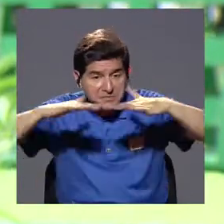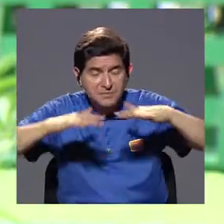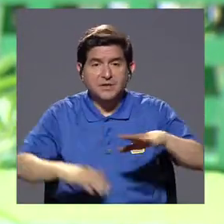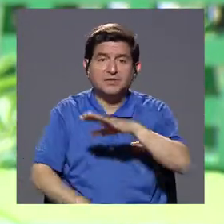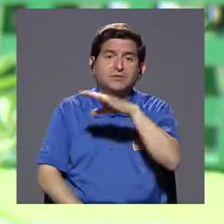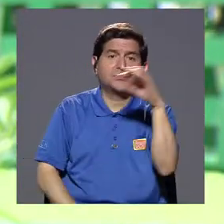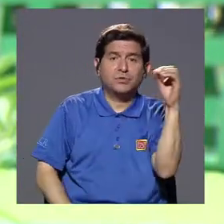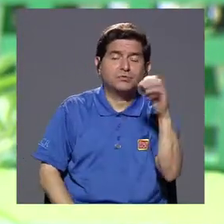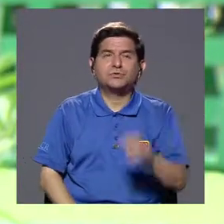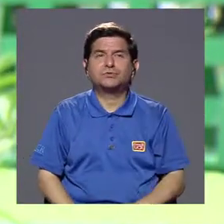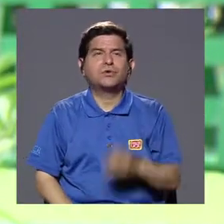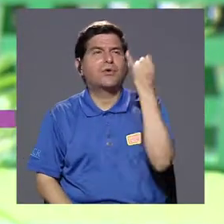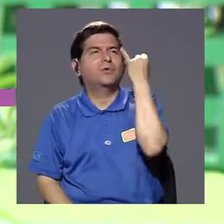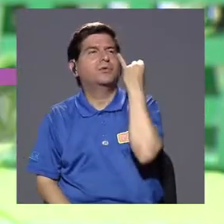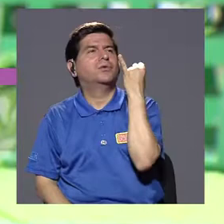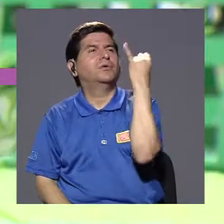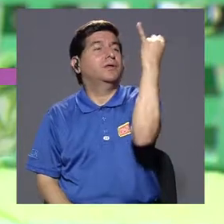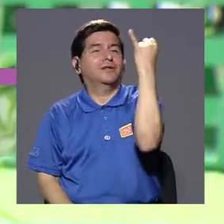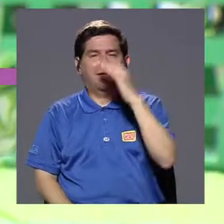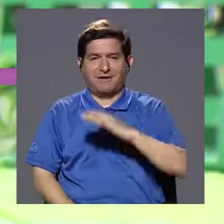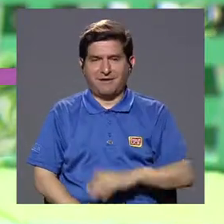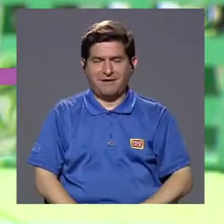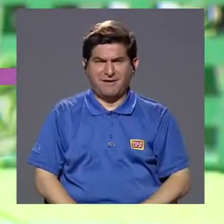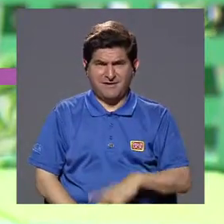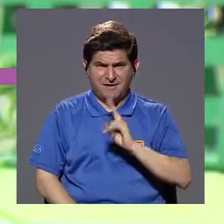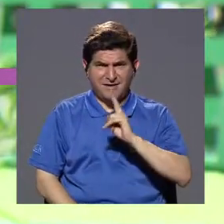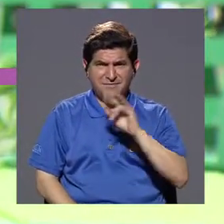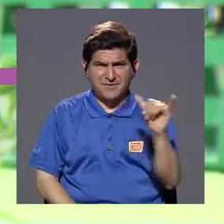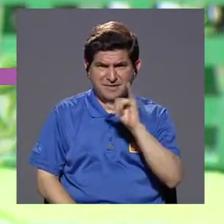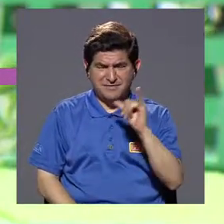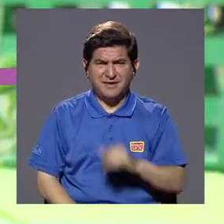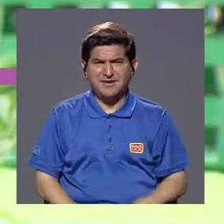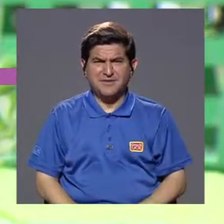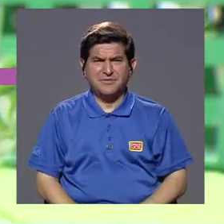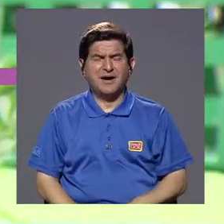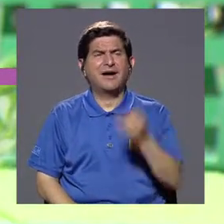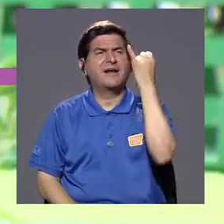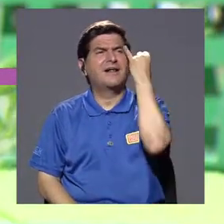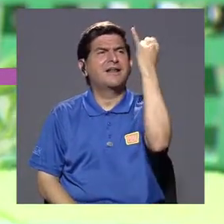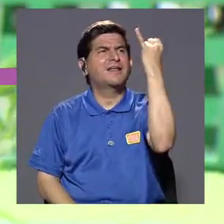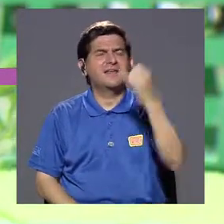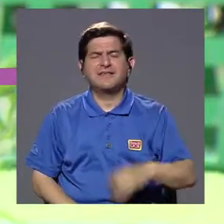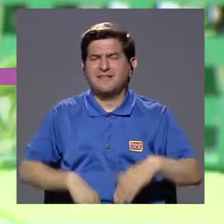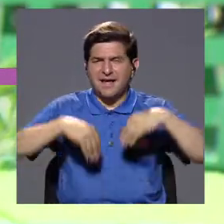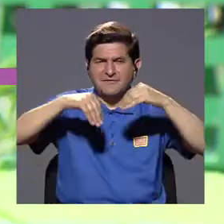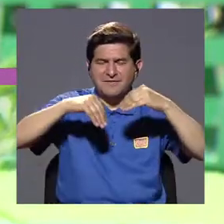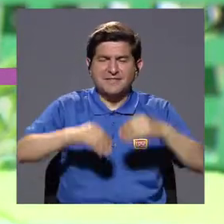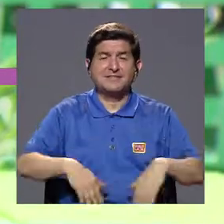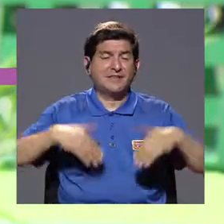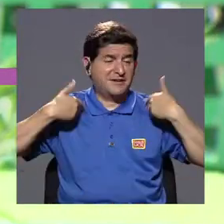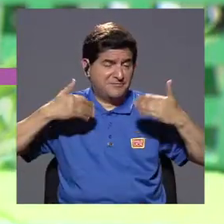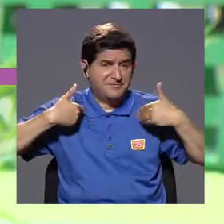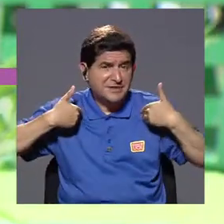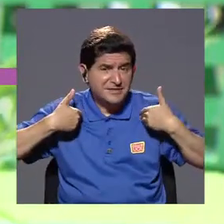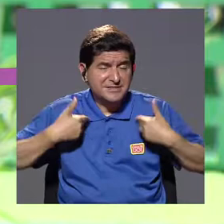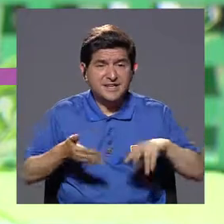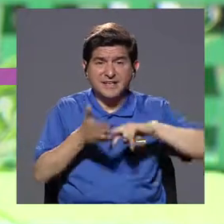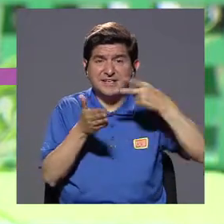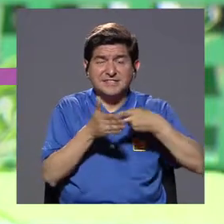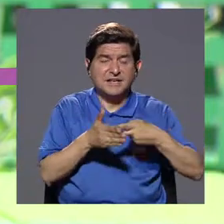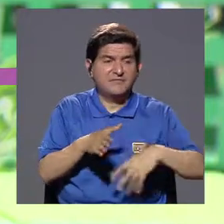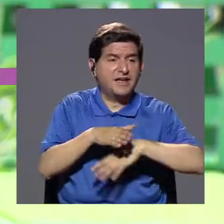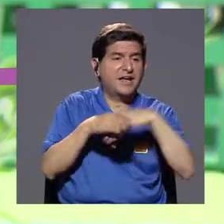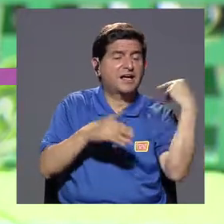ciertamente también se nos vende un ideal de felicidad que implica salir salir de viaje o estar en el bar